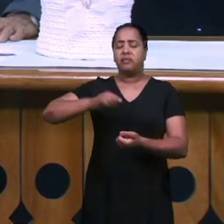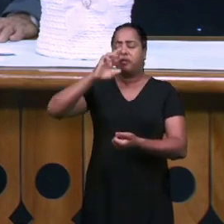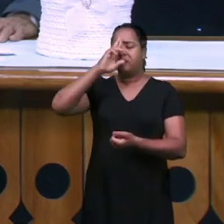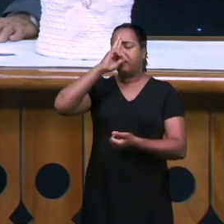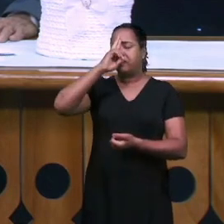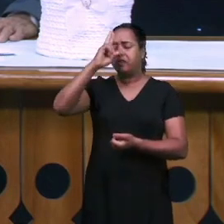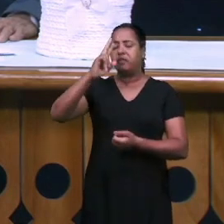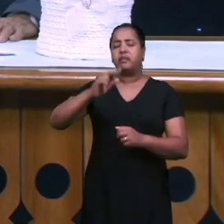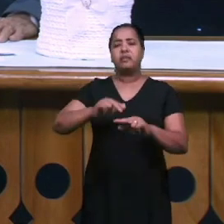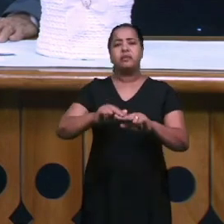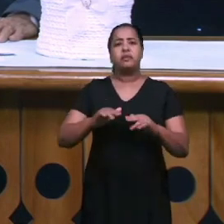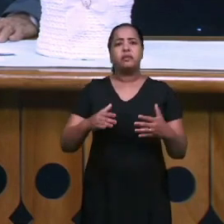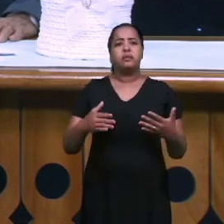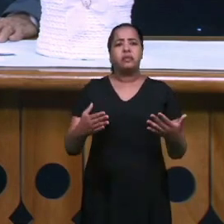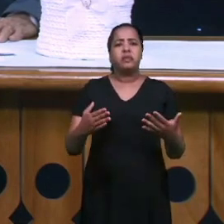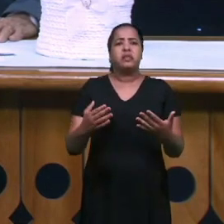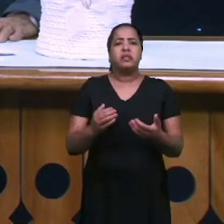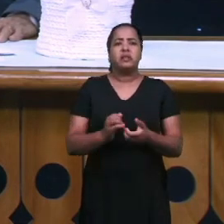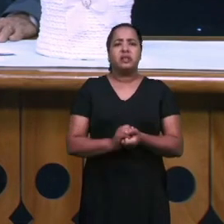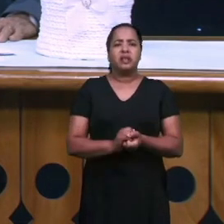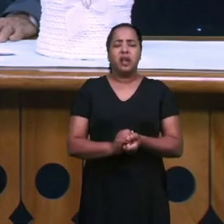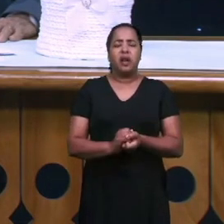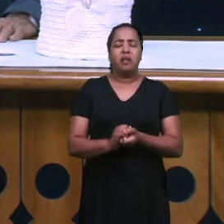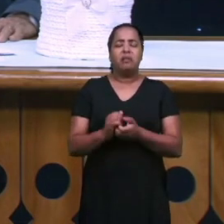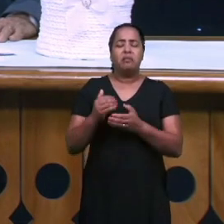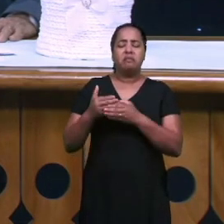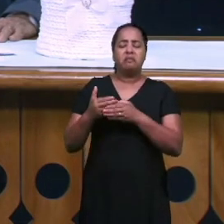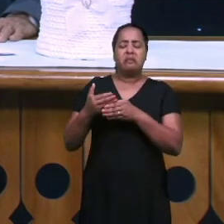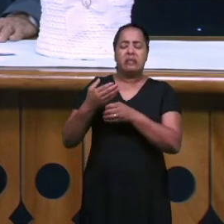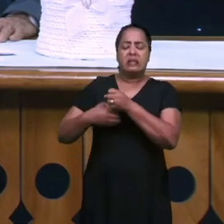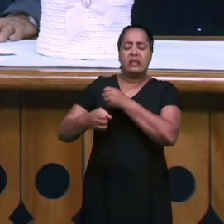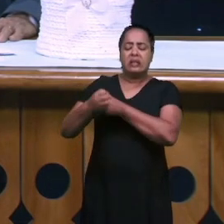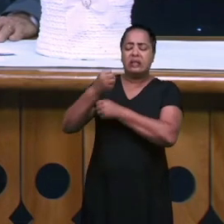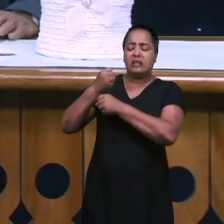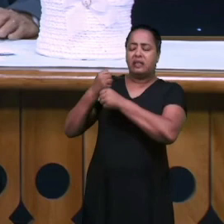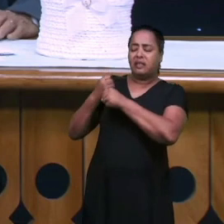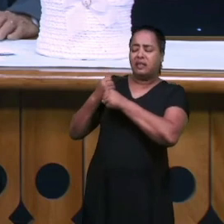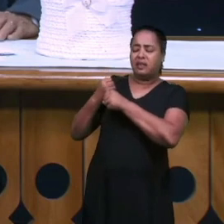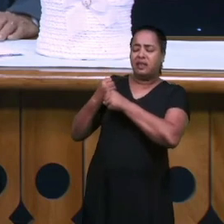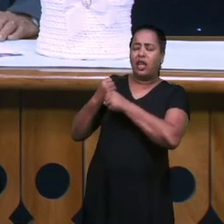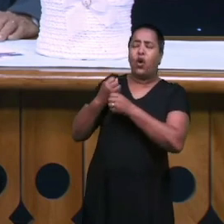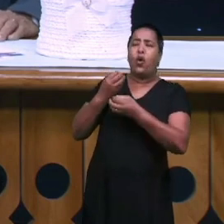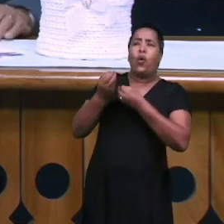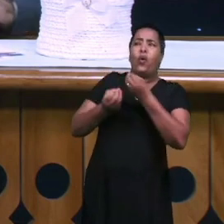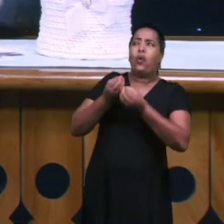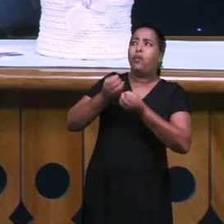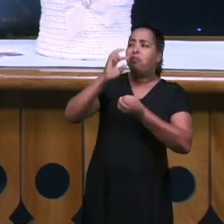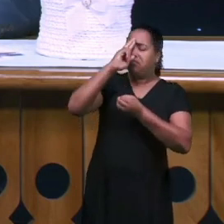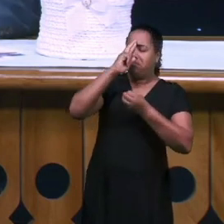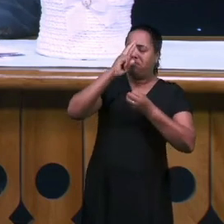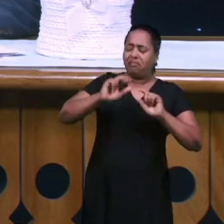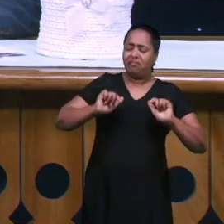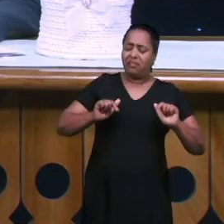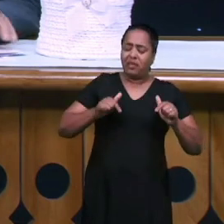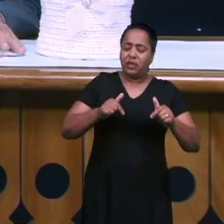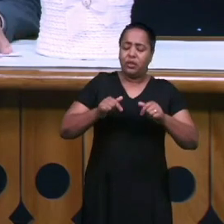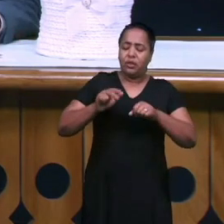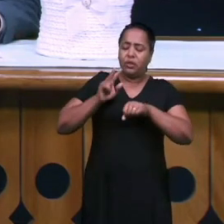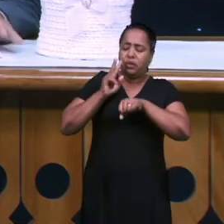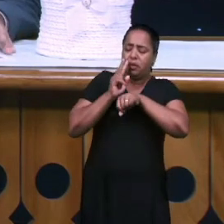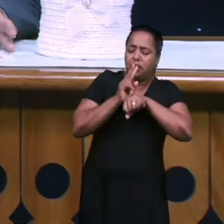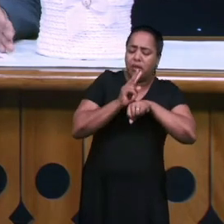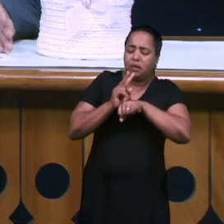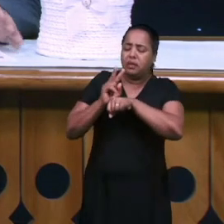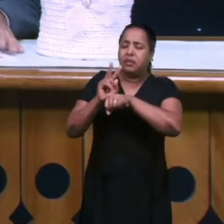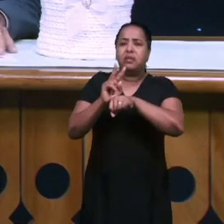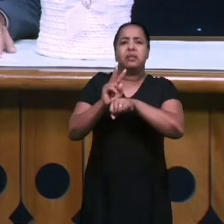eres. Señor, porque mirando el año que pasó, vemos tu operación, tu cuidado.